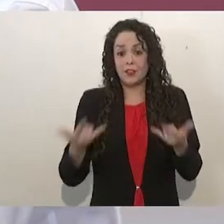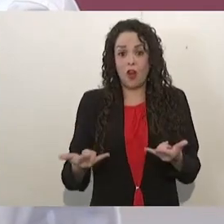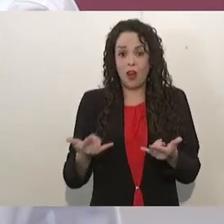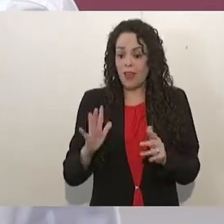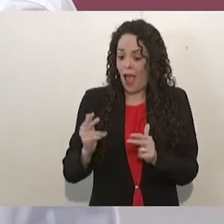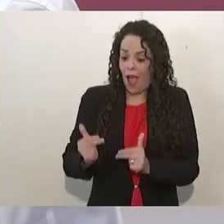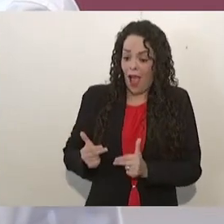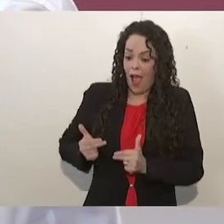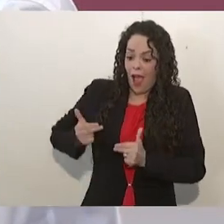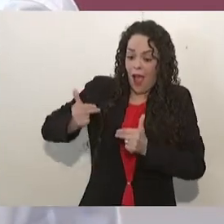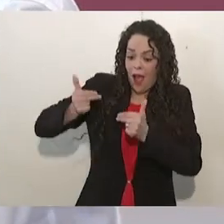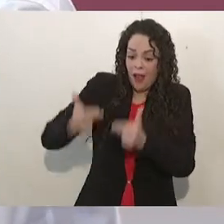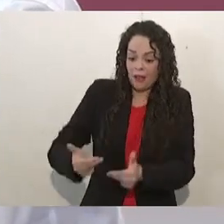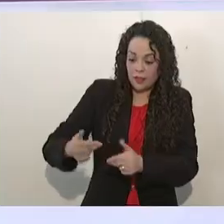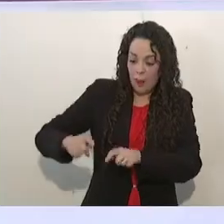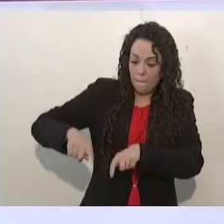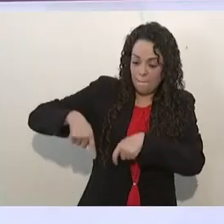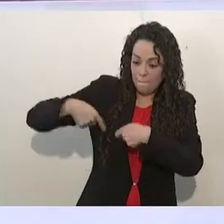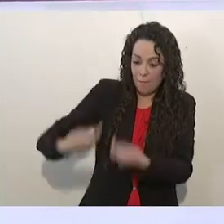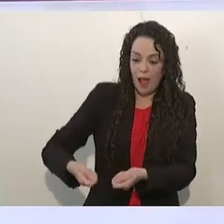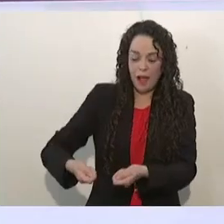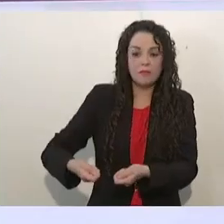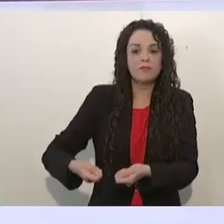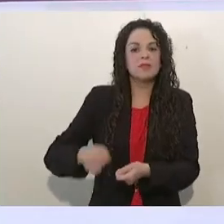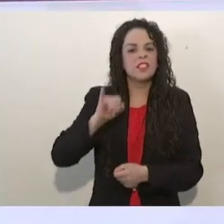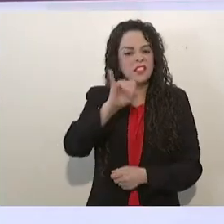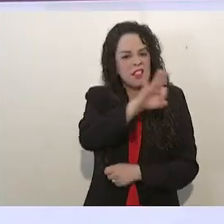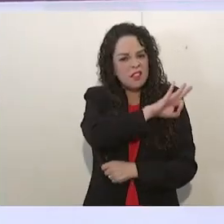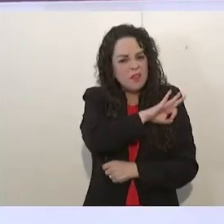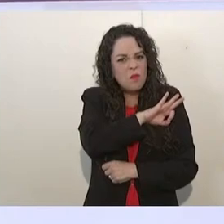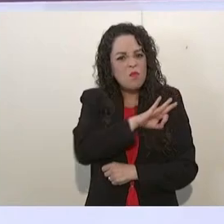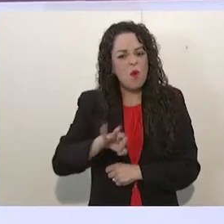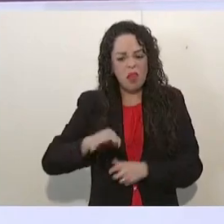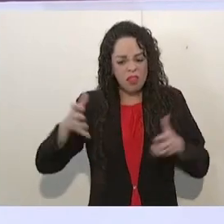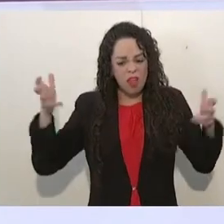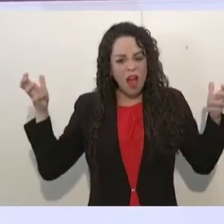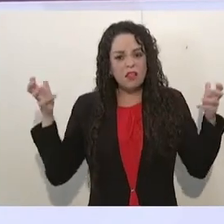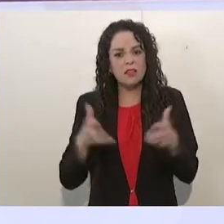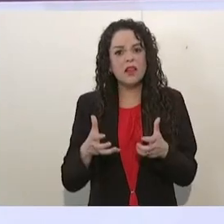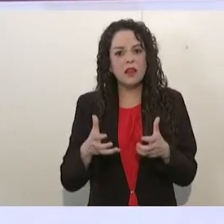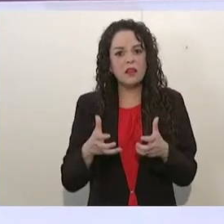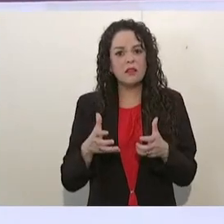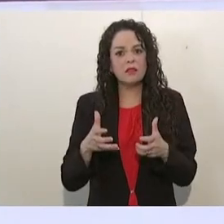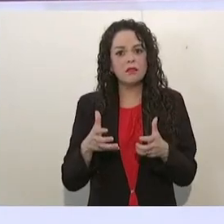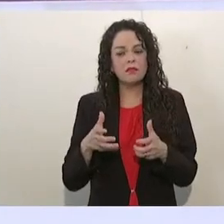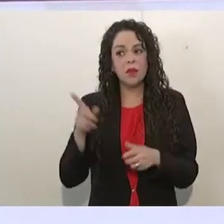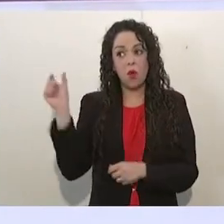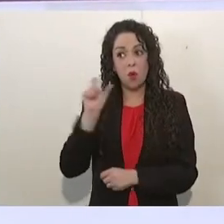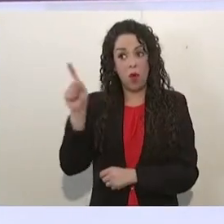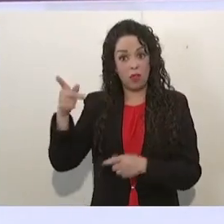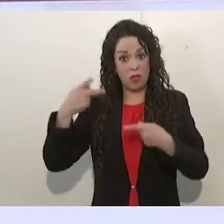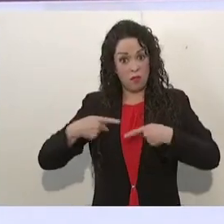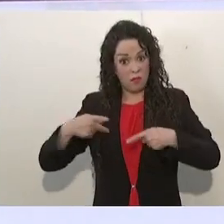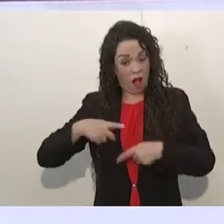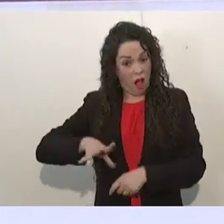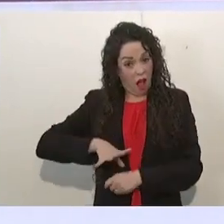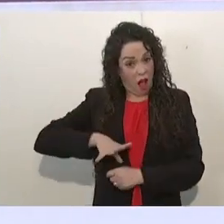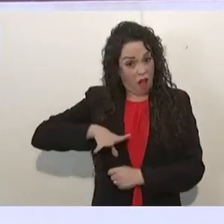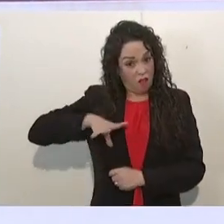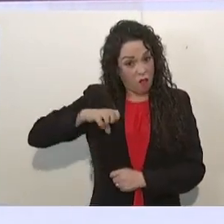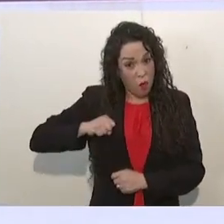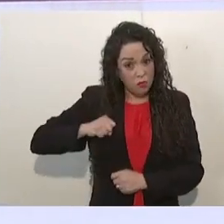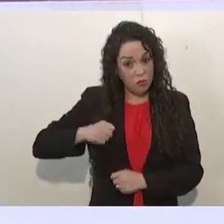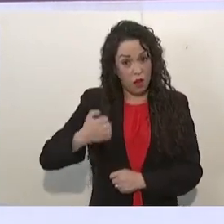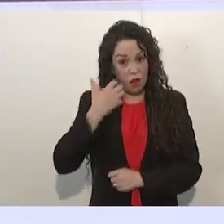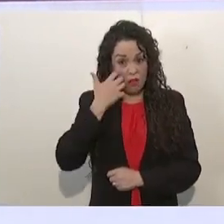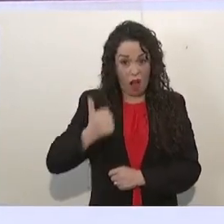este legado de cómo se puede, cuando hay abusos de poder,